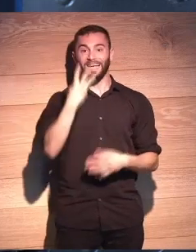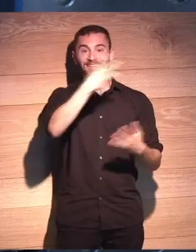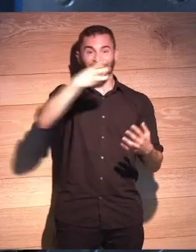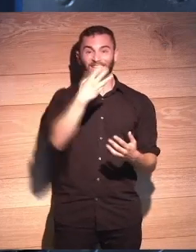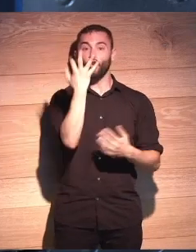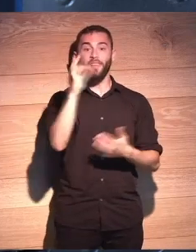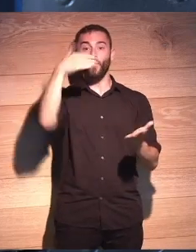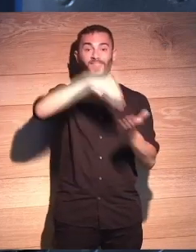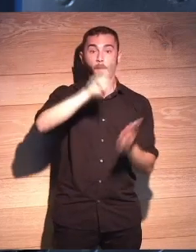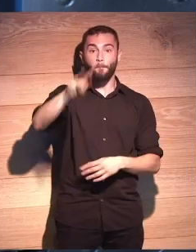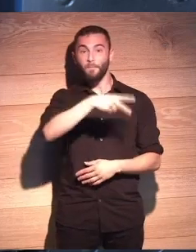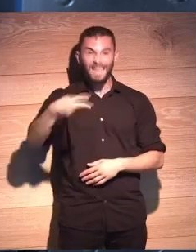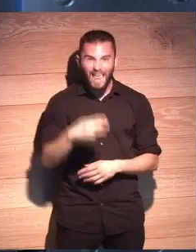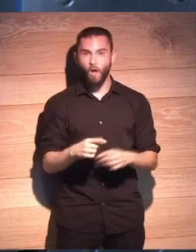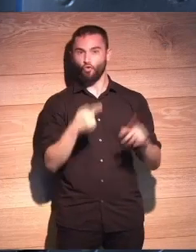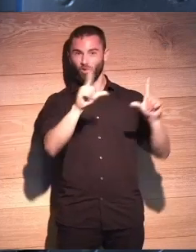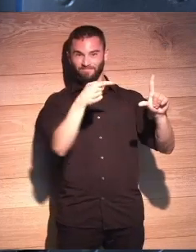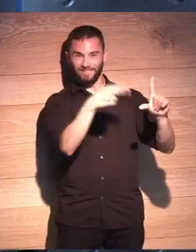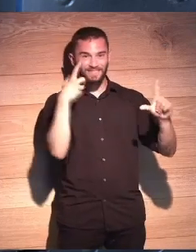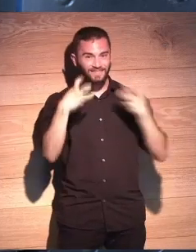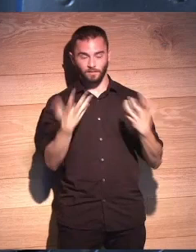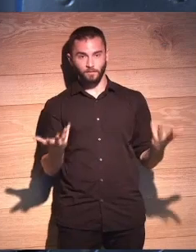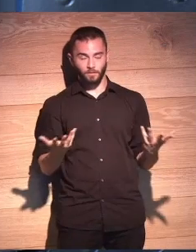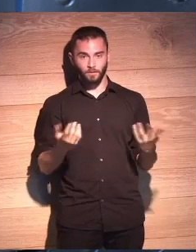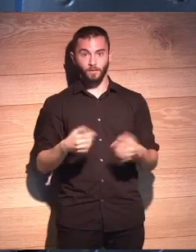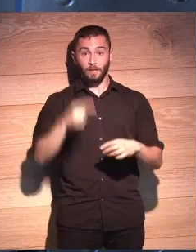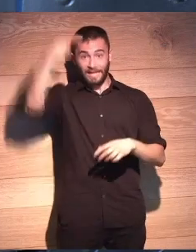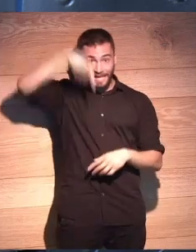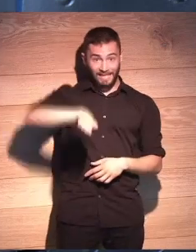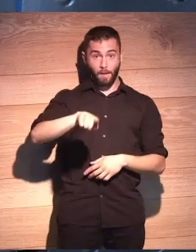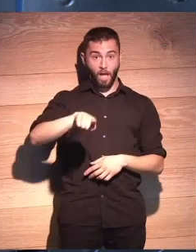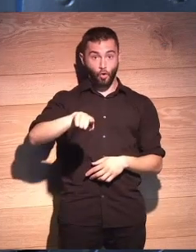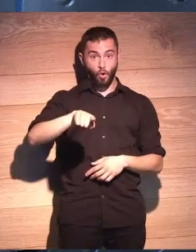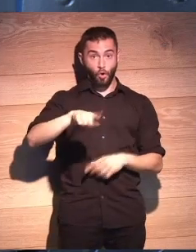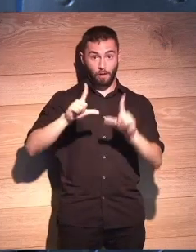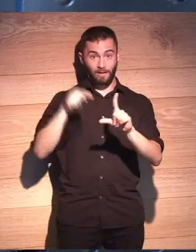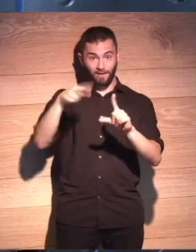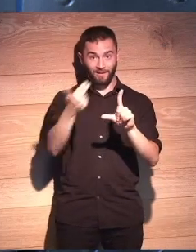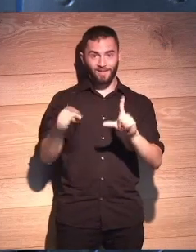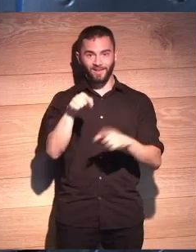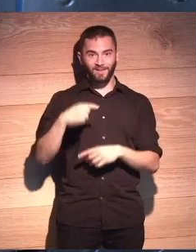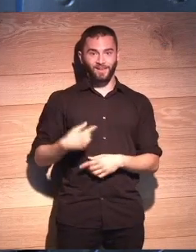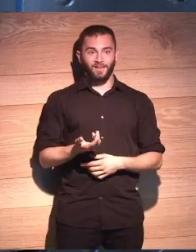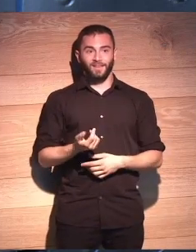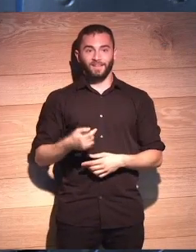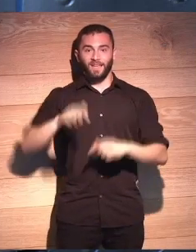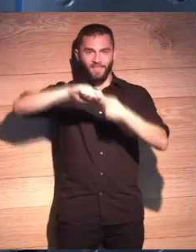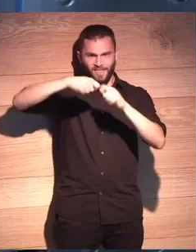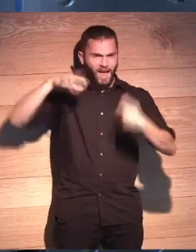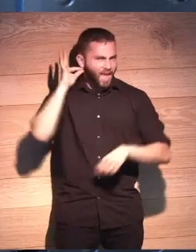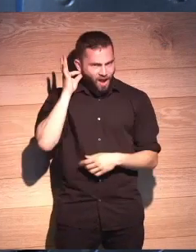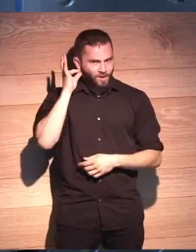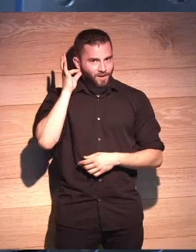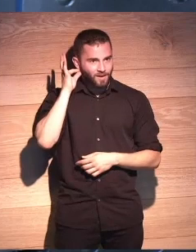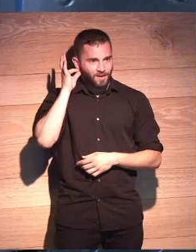350.000 euros. 350.000 euros. Bueno, pues el cuadro de aquí abajo es de una maña, que os recordaréis